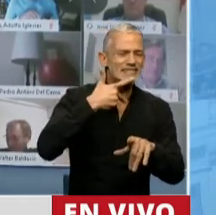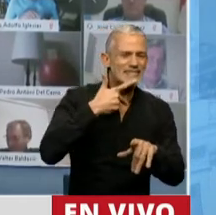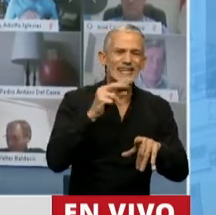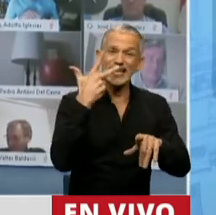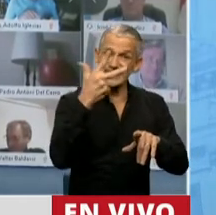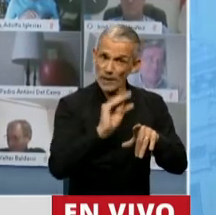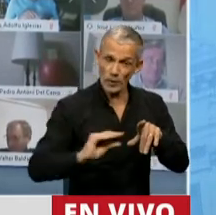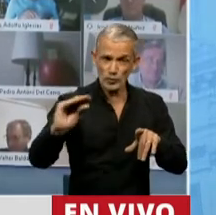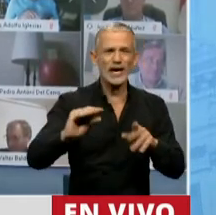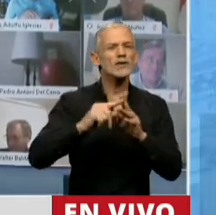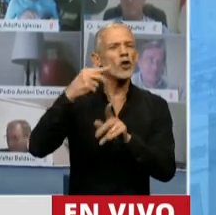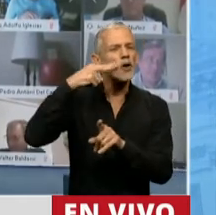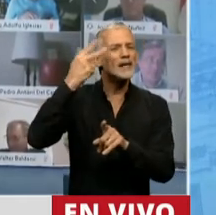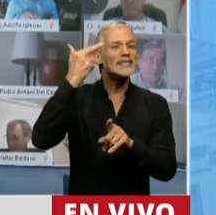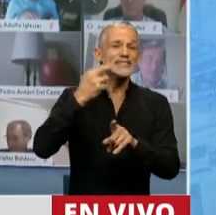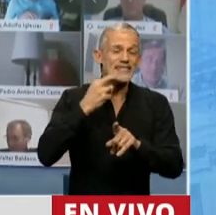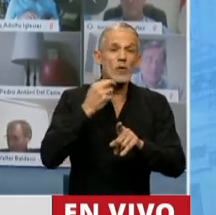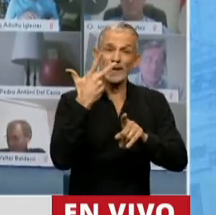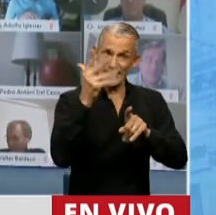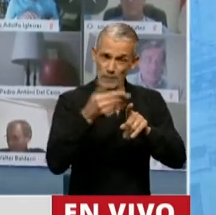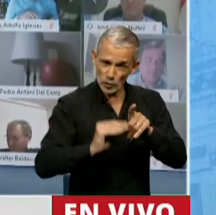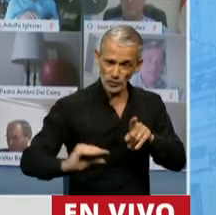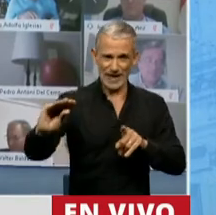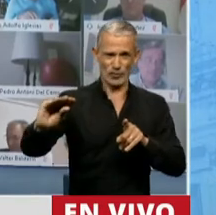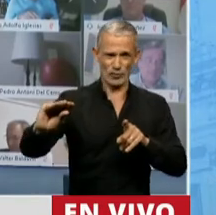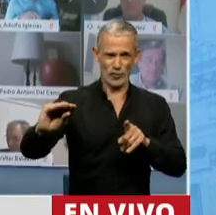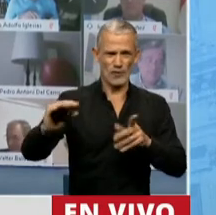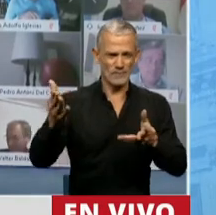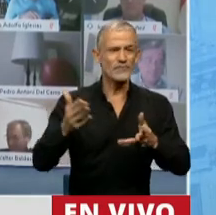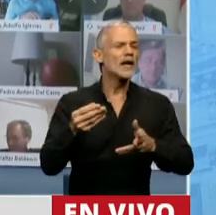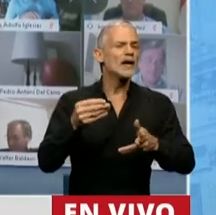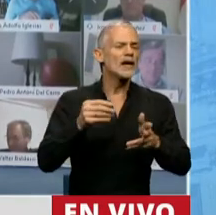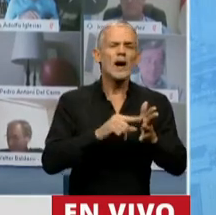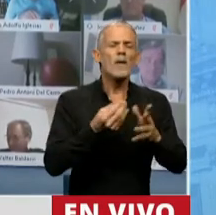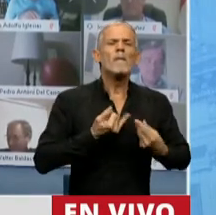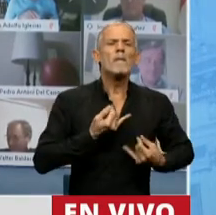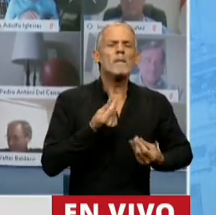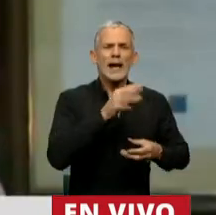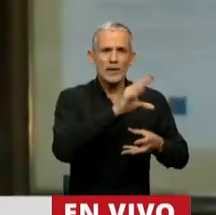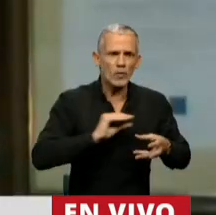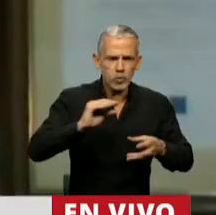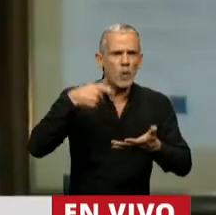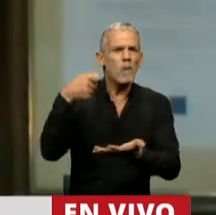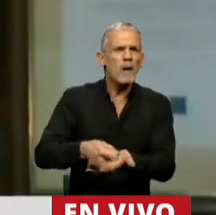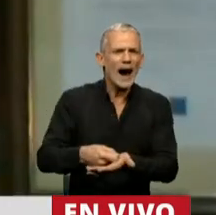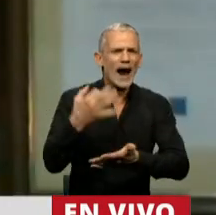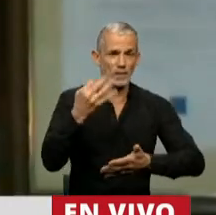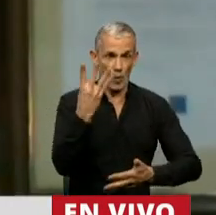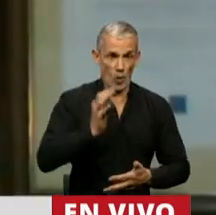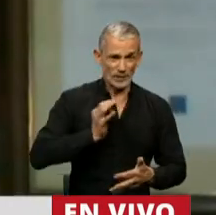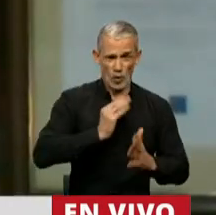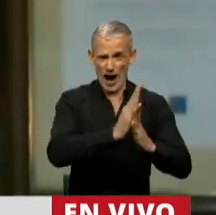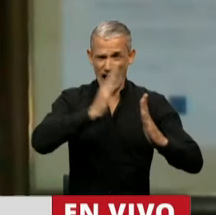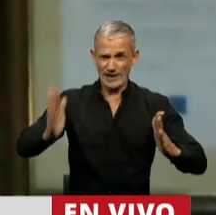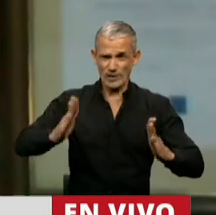2018 3% y 2019 el 3%, cuyo capital vencía íntegramente a los